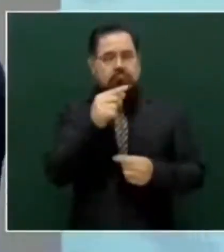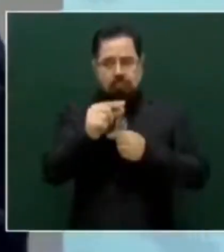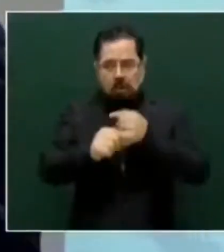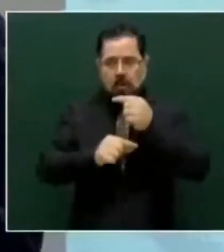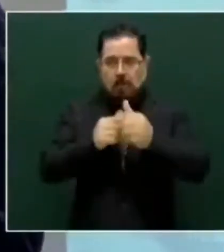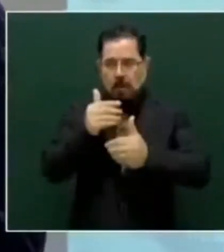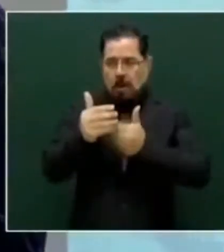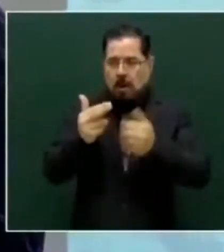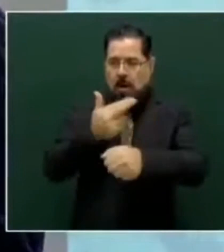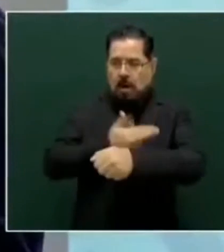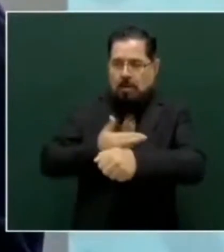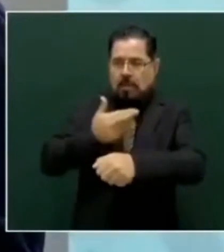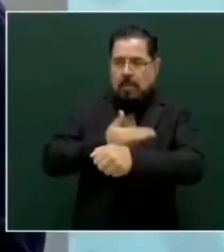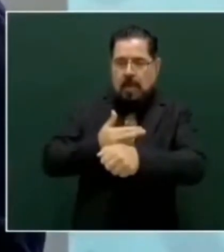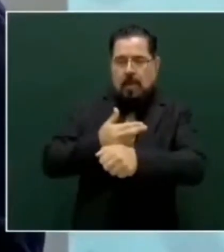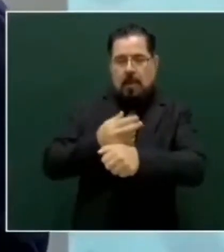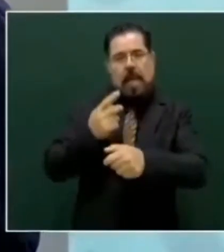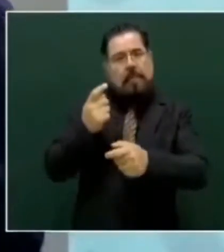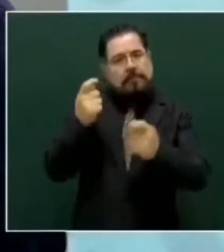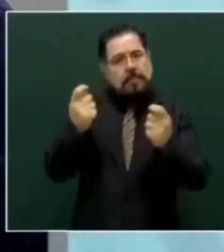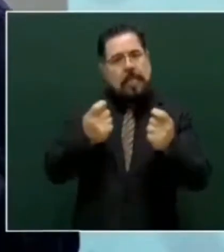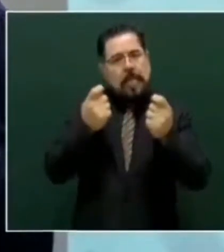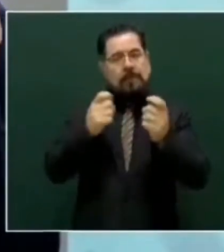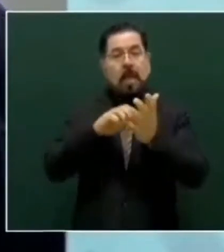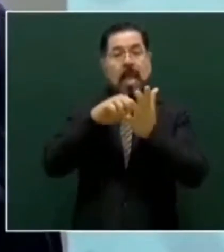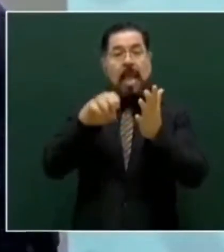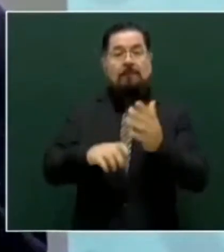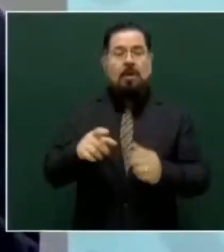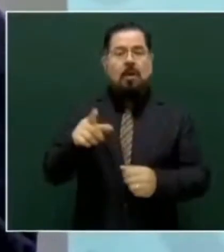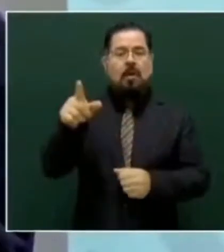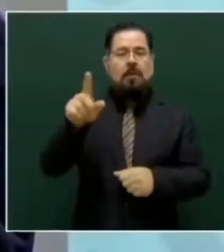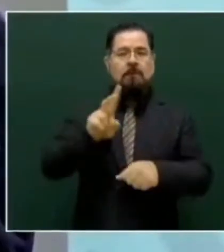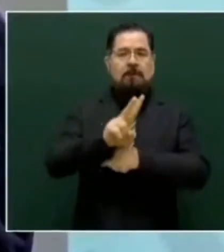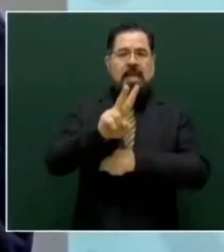de Venezuela, de quitarles sanciones,